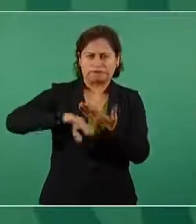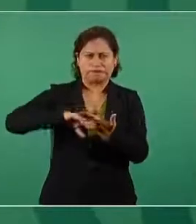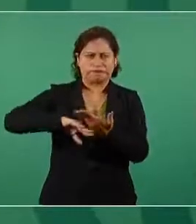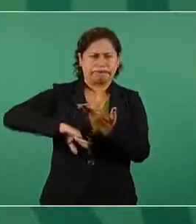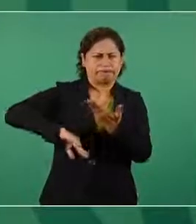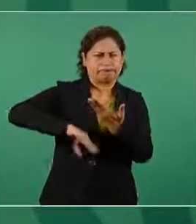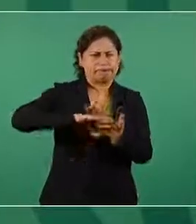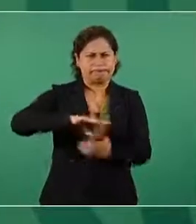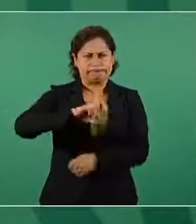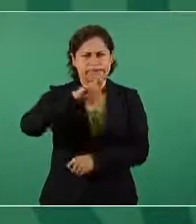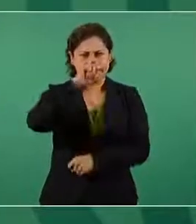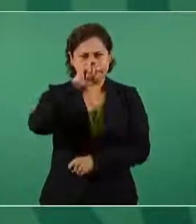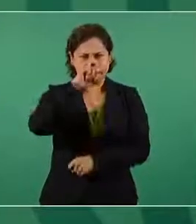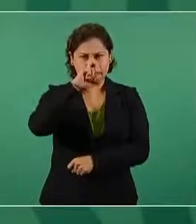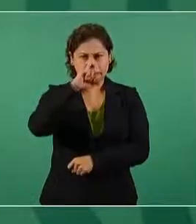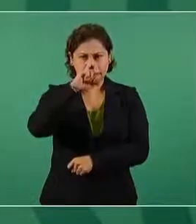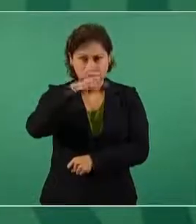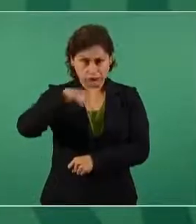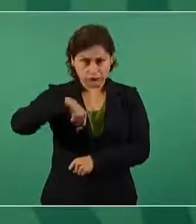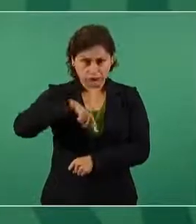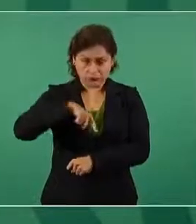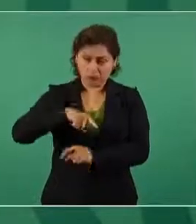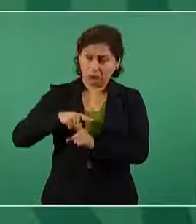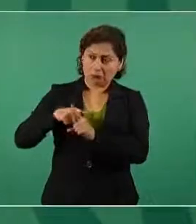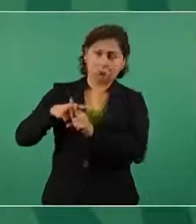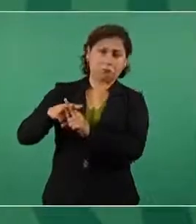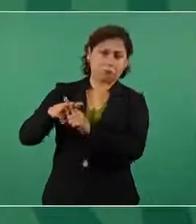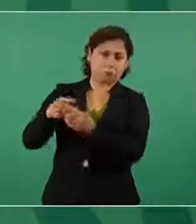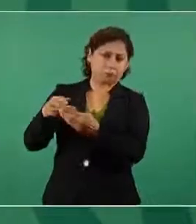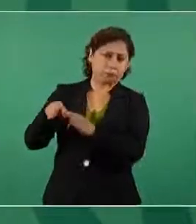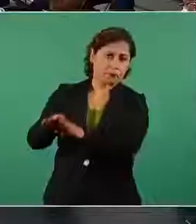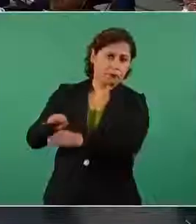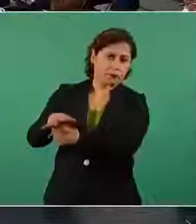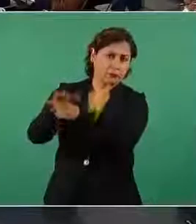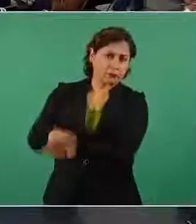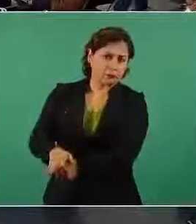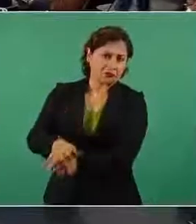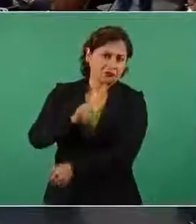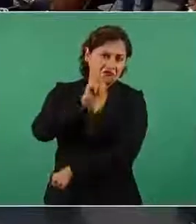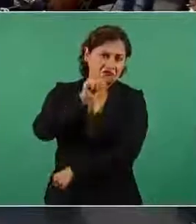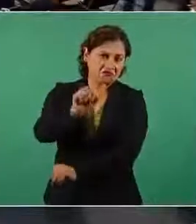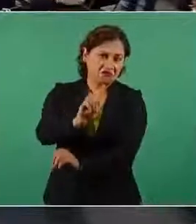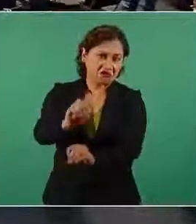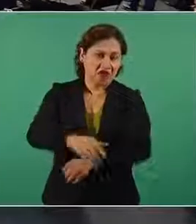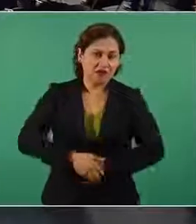Y vamos a seguir respetando las libertades. Bueno.